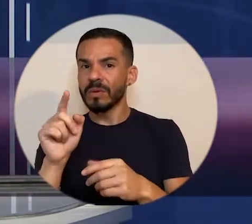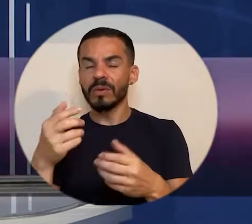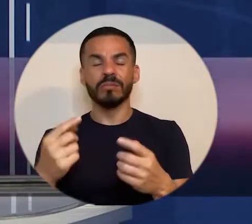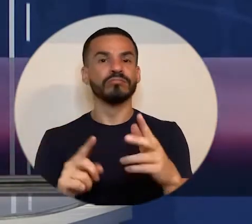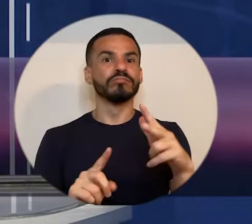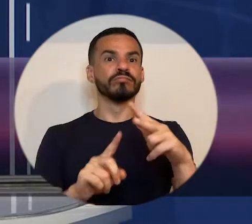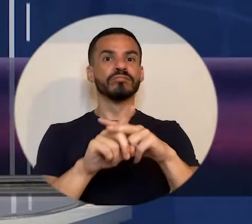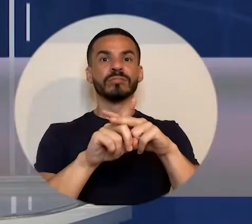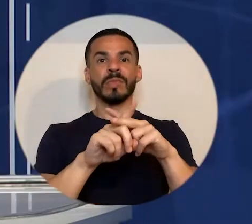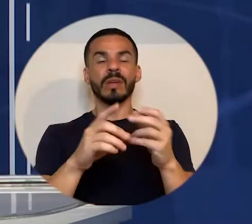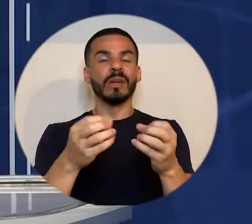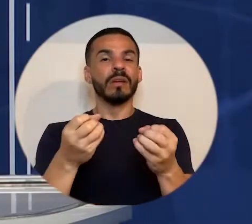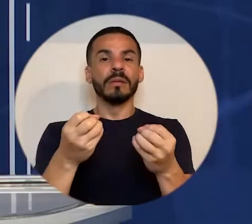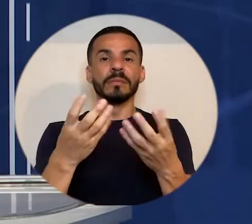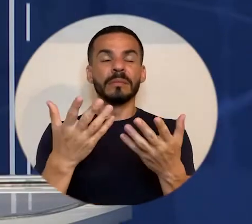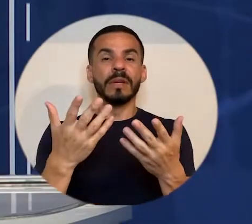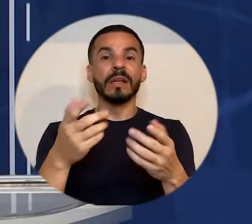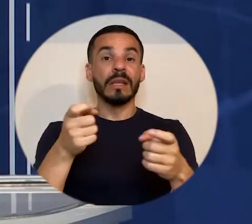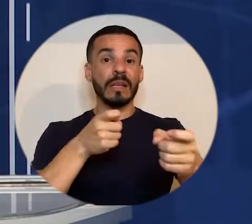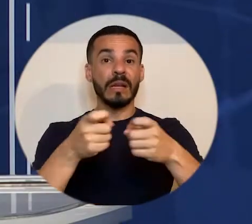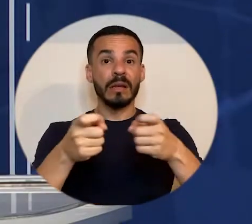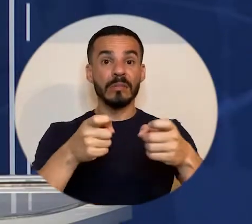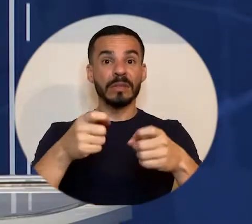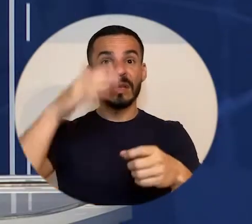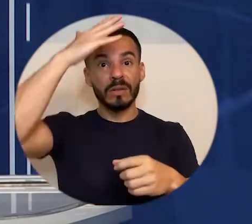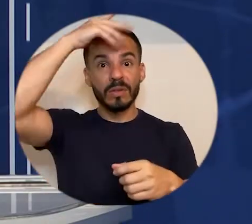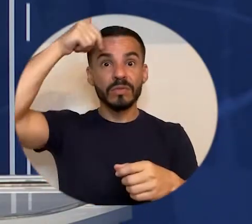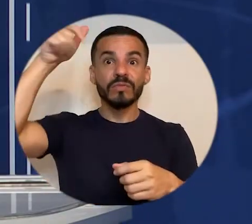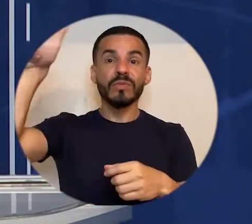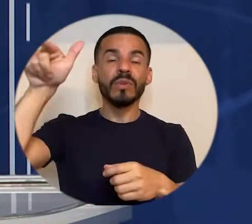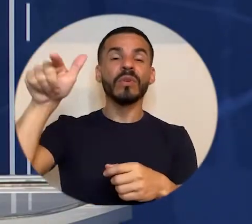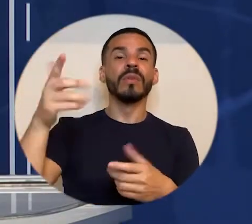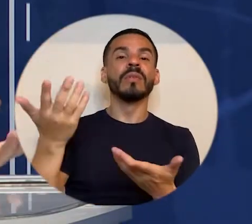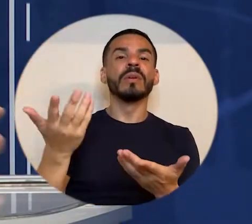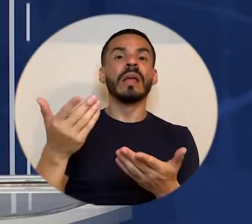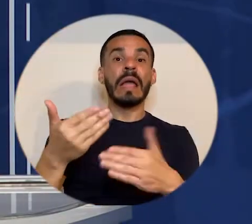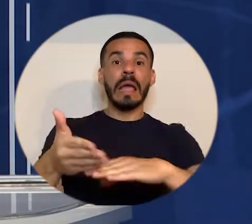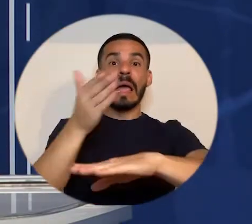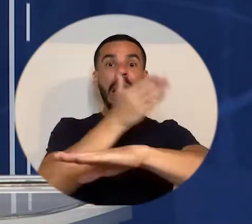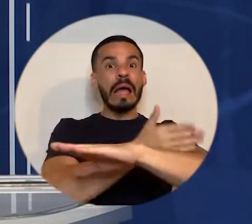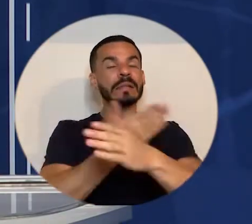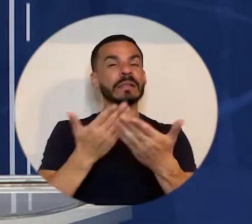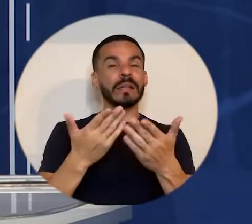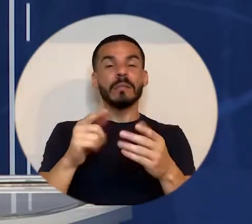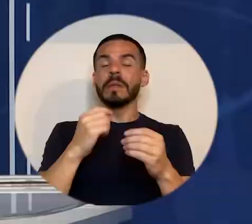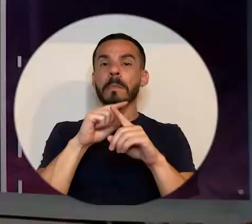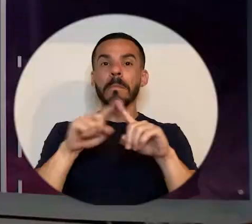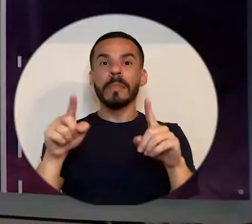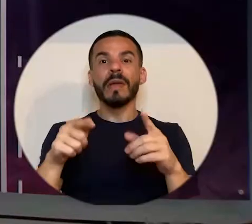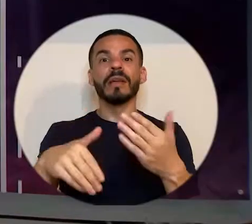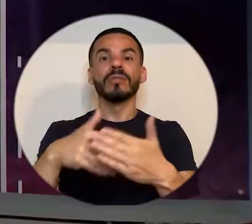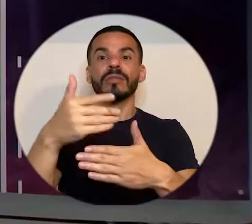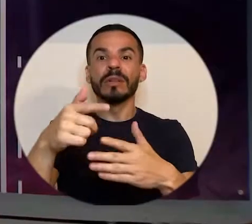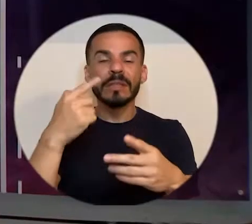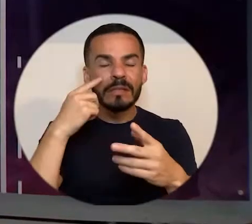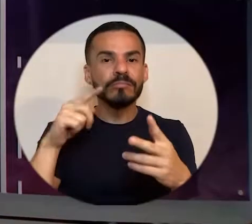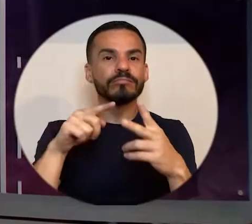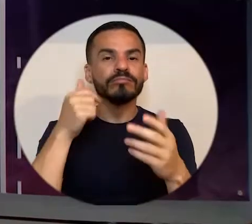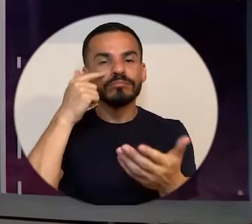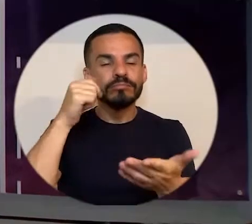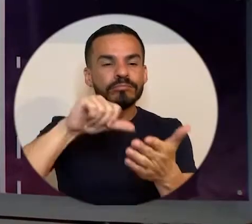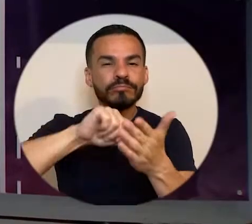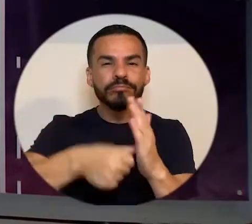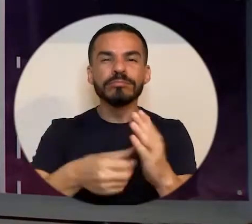afloraron durante la administración de Donald Trump y tal vez un poco desde antes, solo que tal vez se hicieron más recalcitrantes en esos